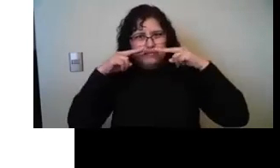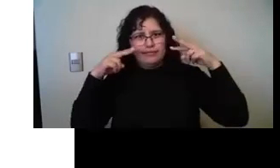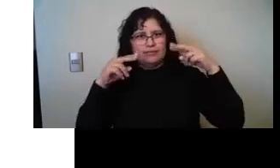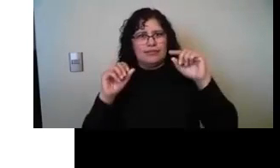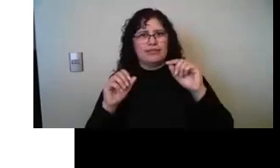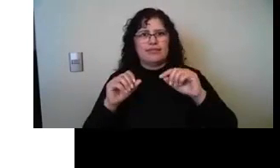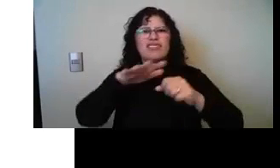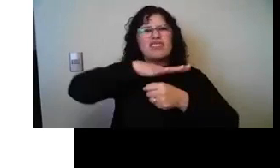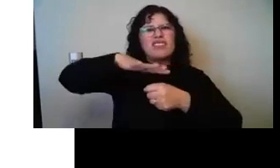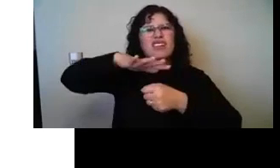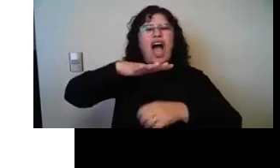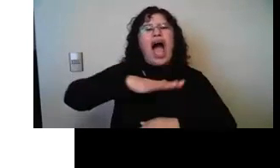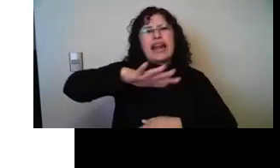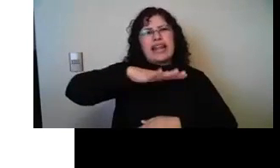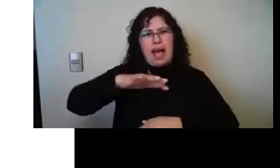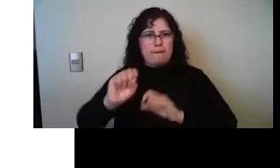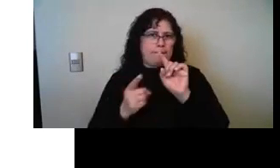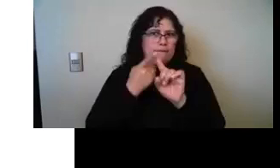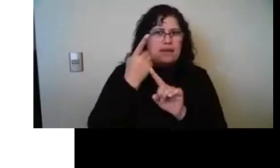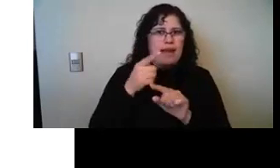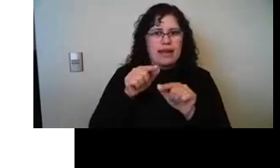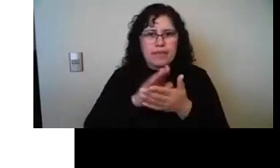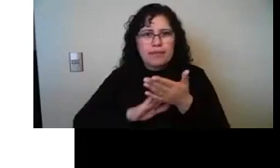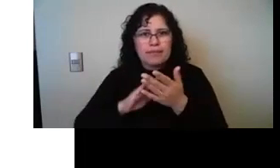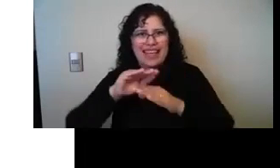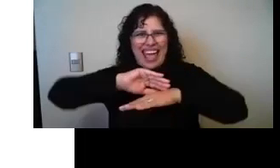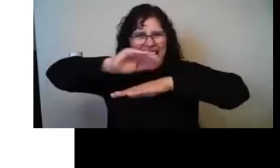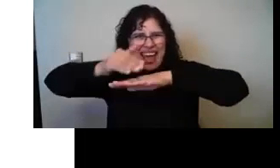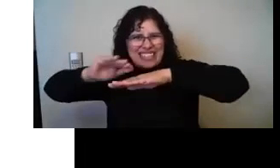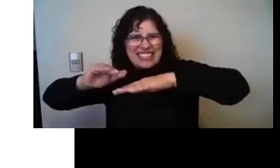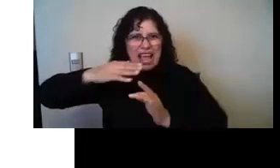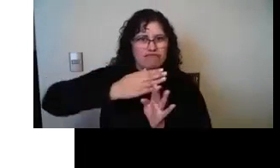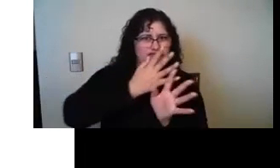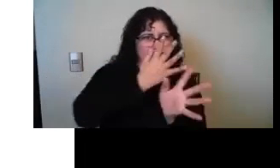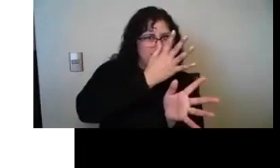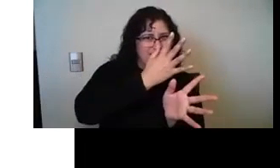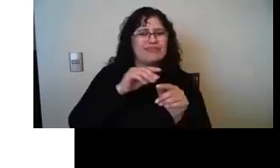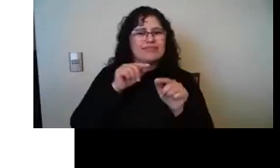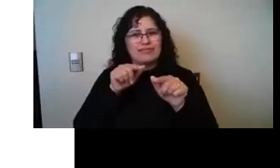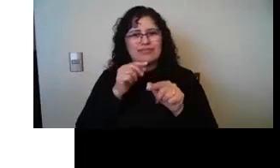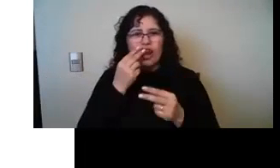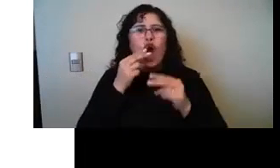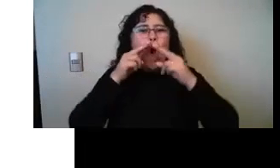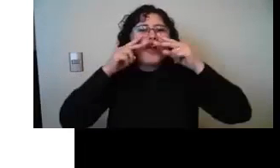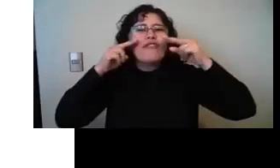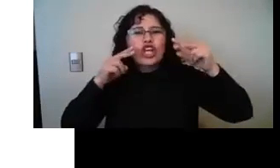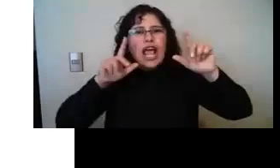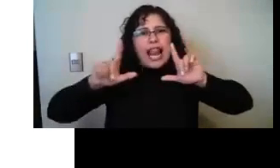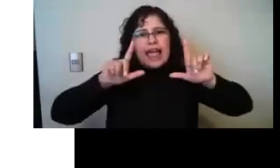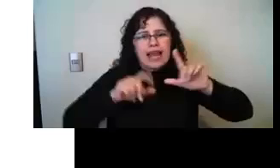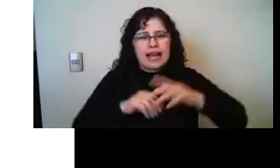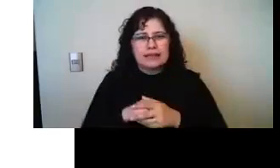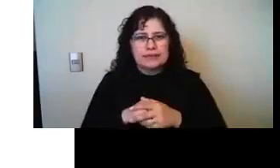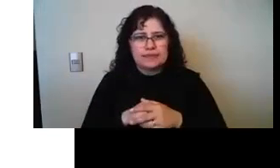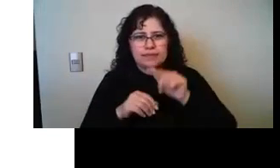tenemos la estría, ¿cierto?, olfatoria lateral. Vamos a verla aquí en este esquema. Bueno, nuestro